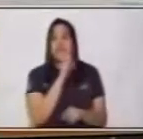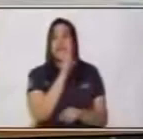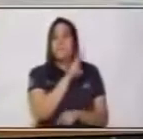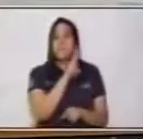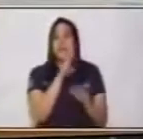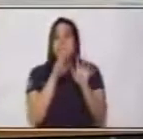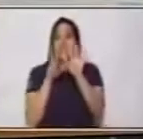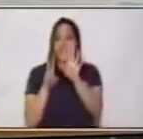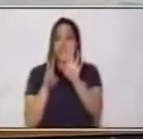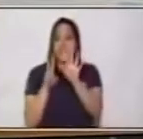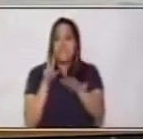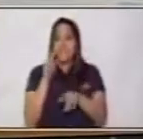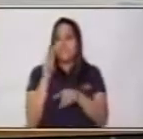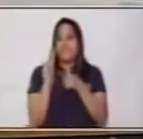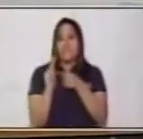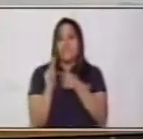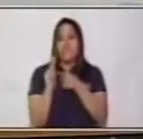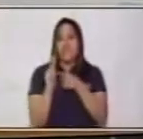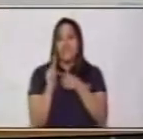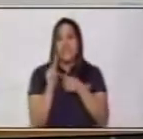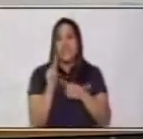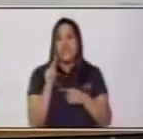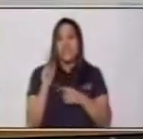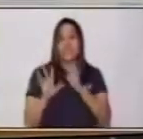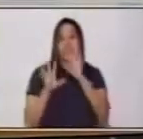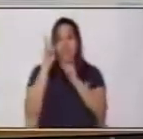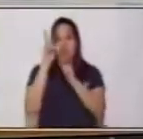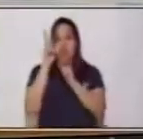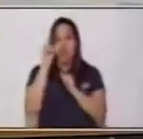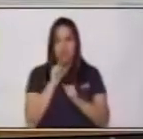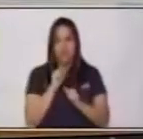27y 12.